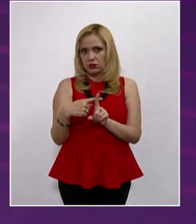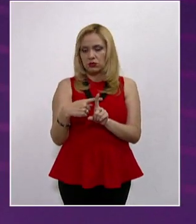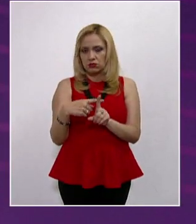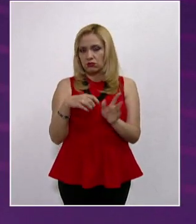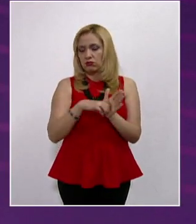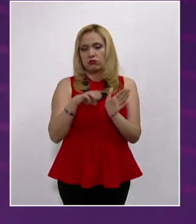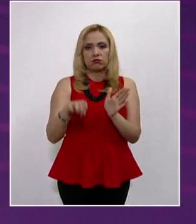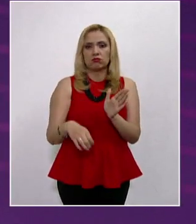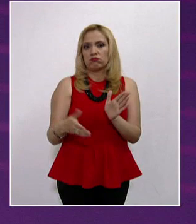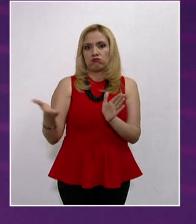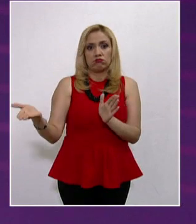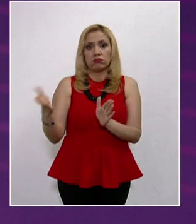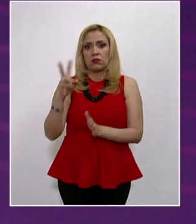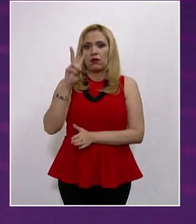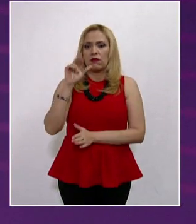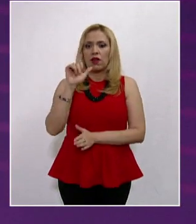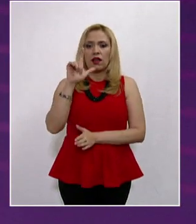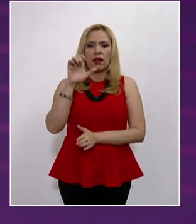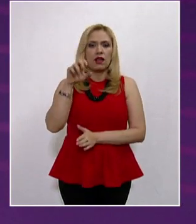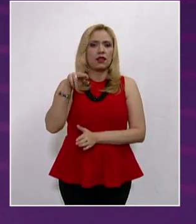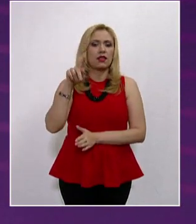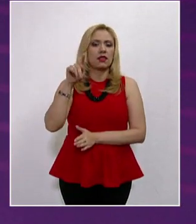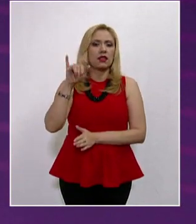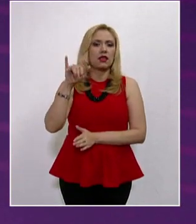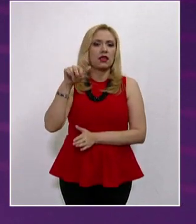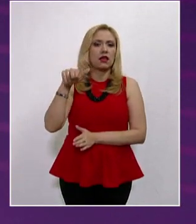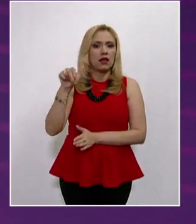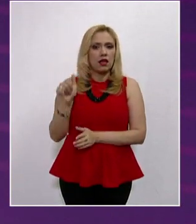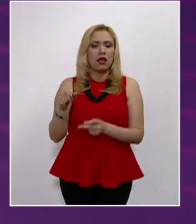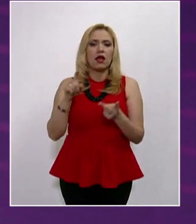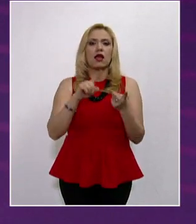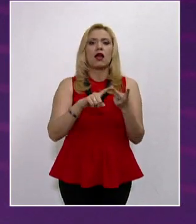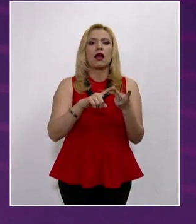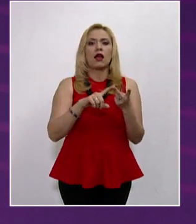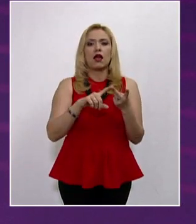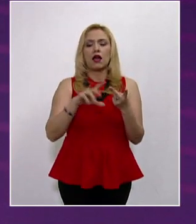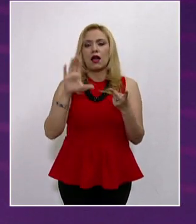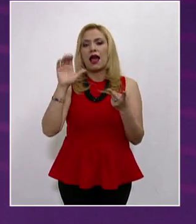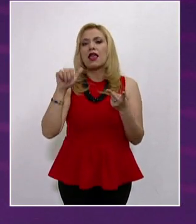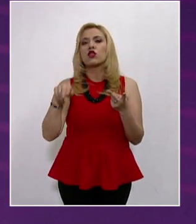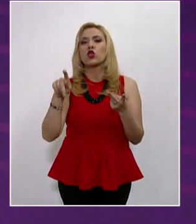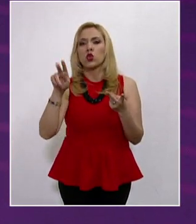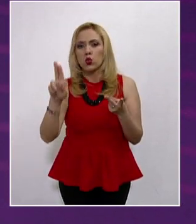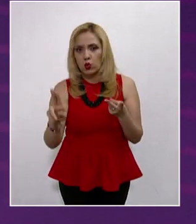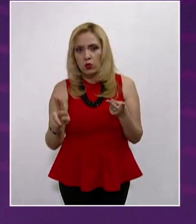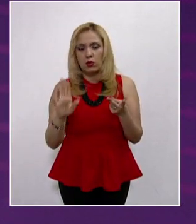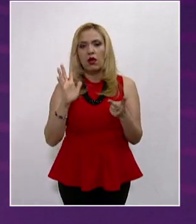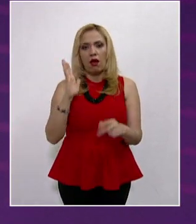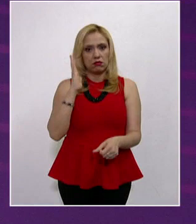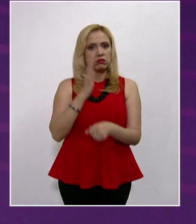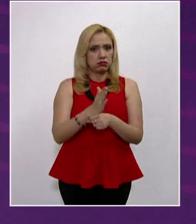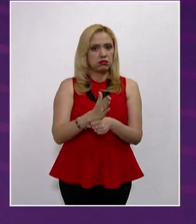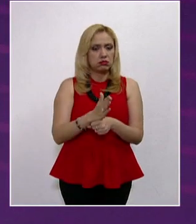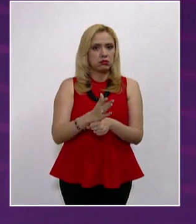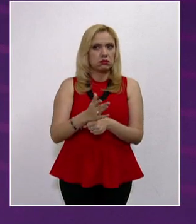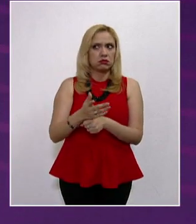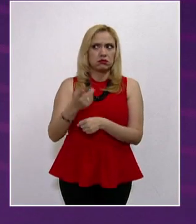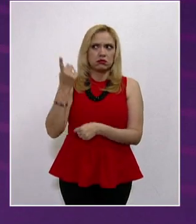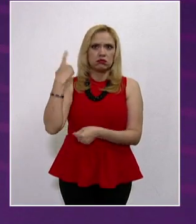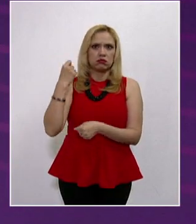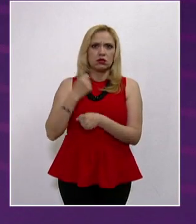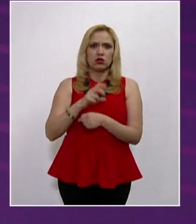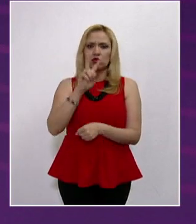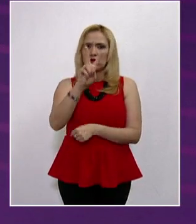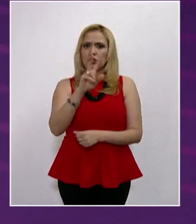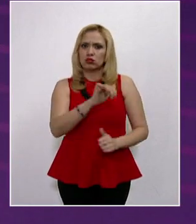caso de Valentín El Rosendo Cantú. Ya hubo una sentencia condenatoria el año pasado a 2 elementos